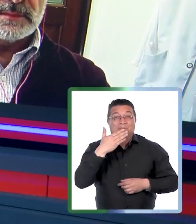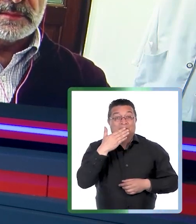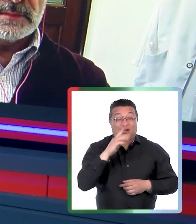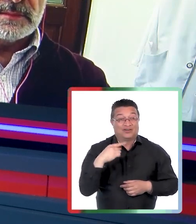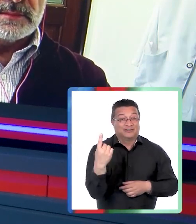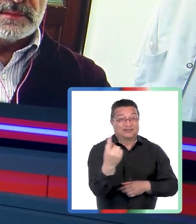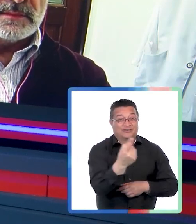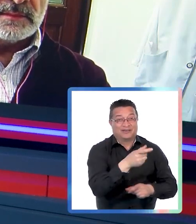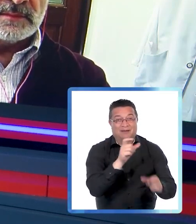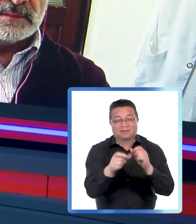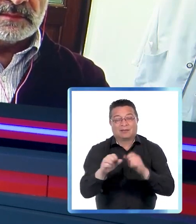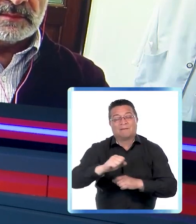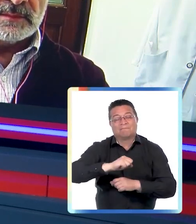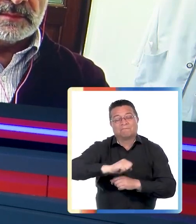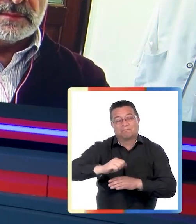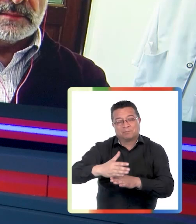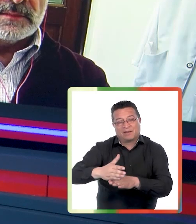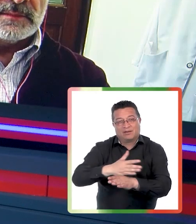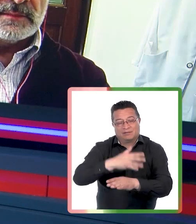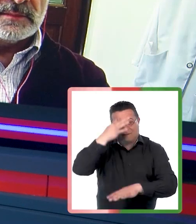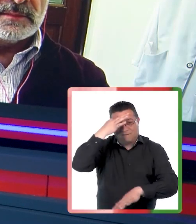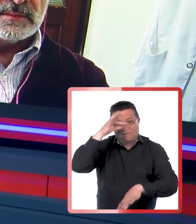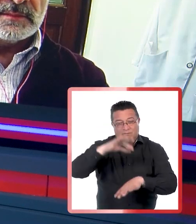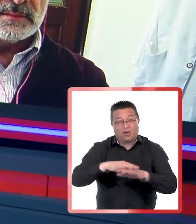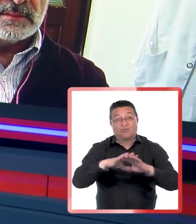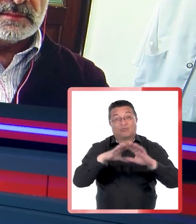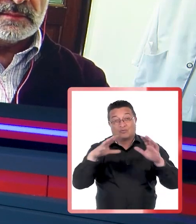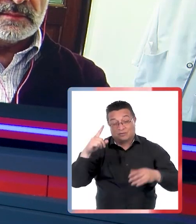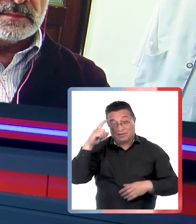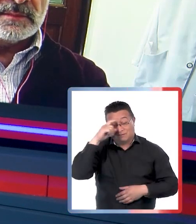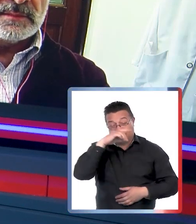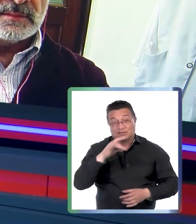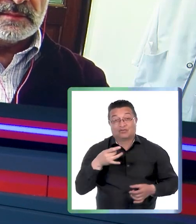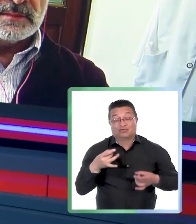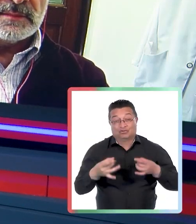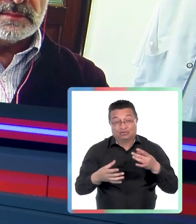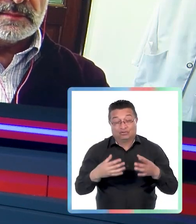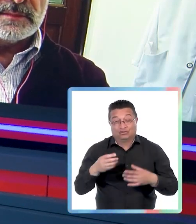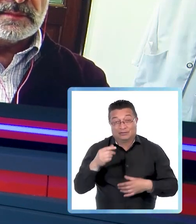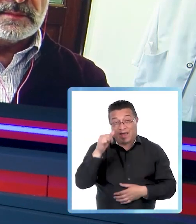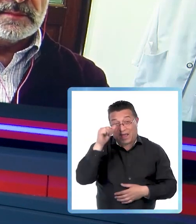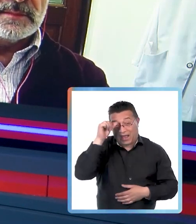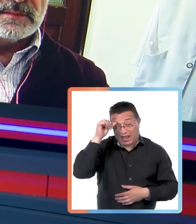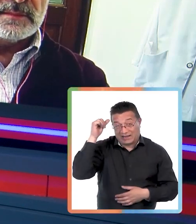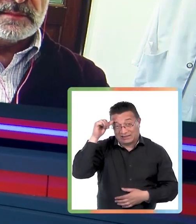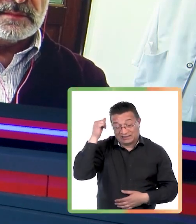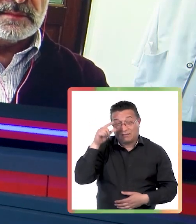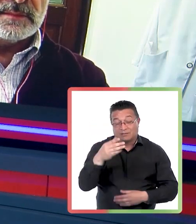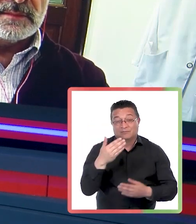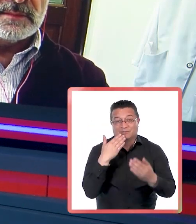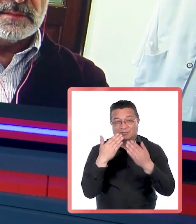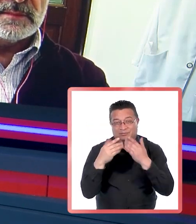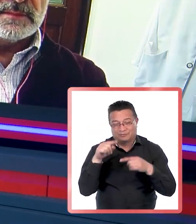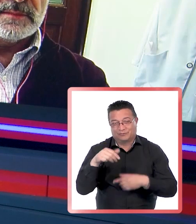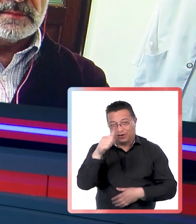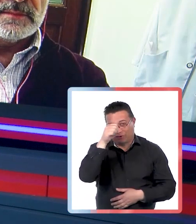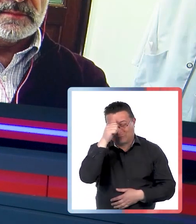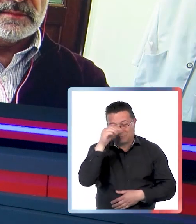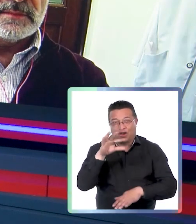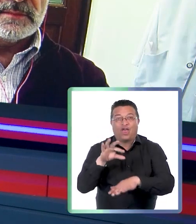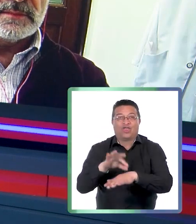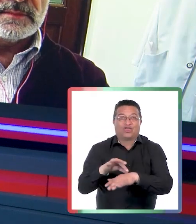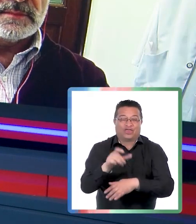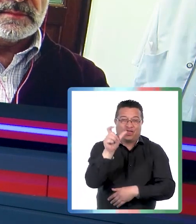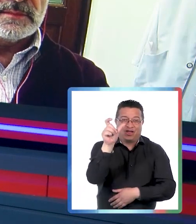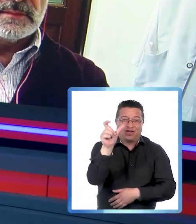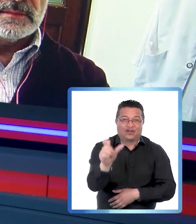de nuestra sociedad y así poder prevenir un poco enfermedades tan complejas y tan dolorosas como lo es el Alzheimer. Tuvimos esta entrevista el día